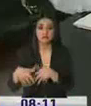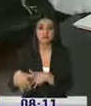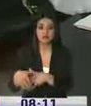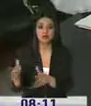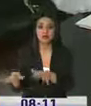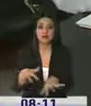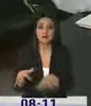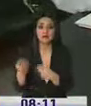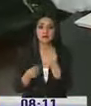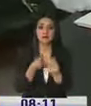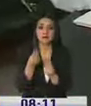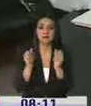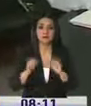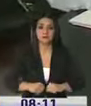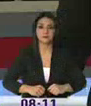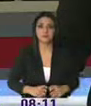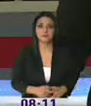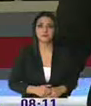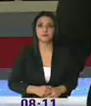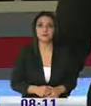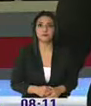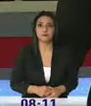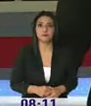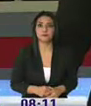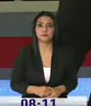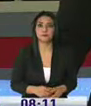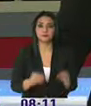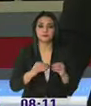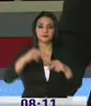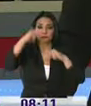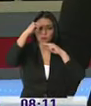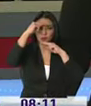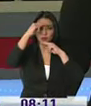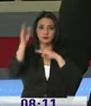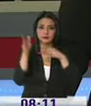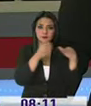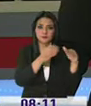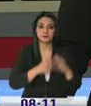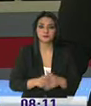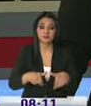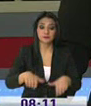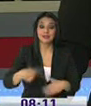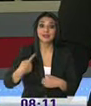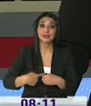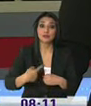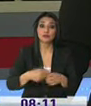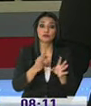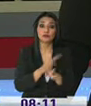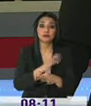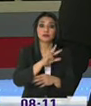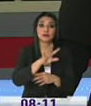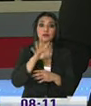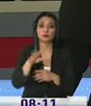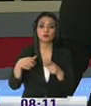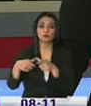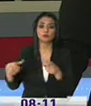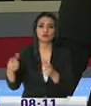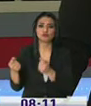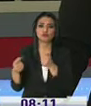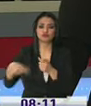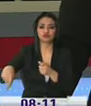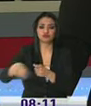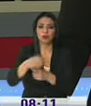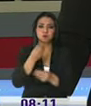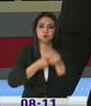En Quito informó Andrea Orbe. Más noticias y les contamos que en Quito funcionan 38 food parks o plazas de